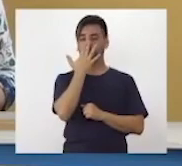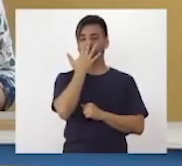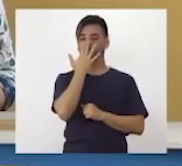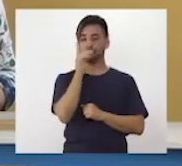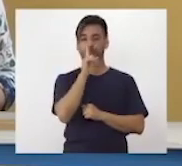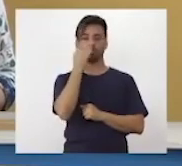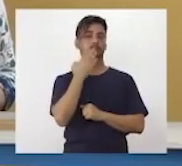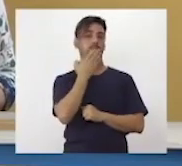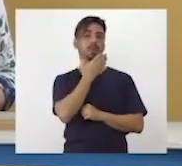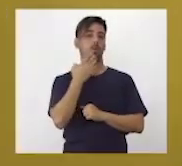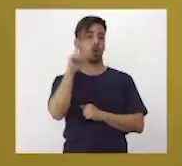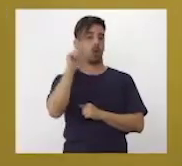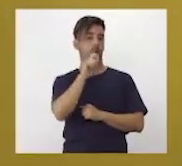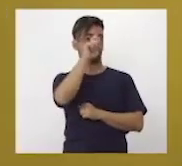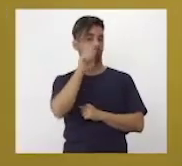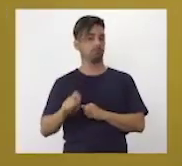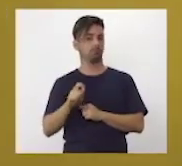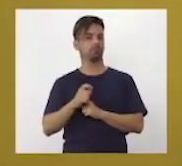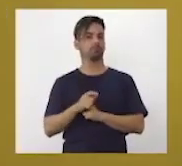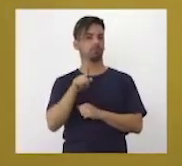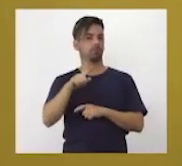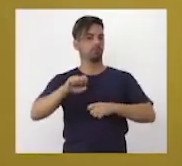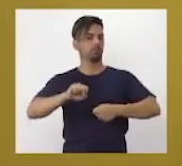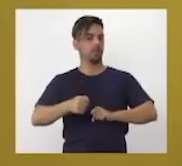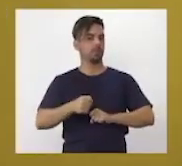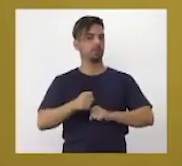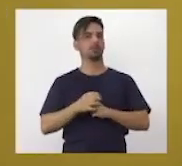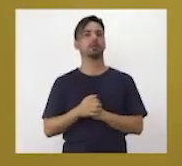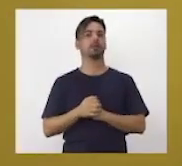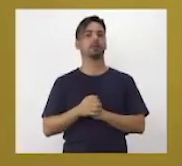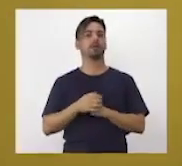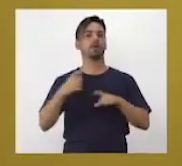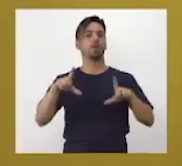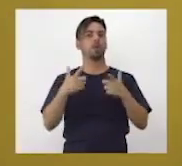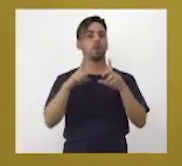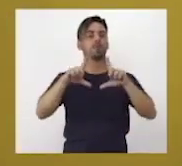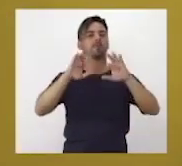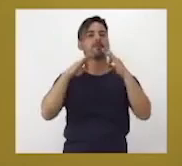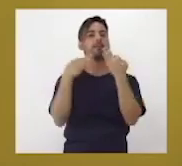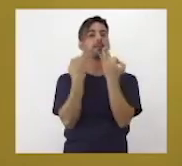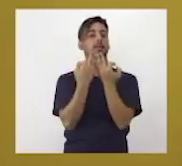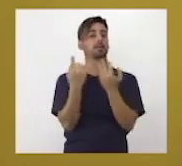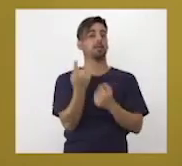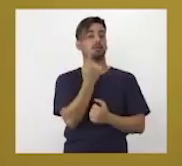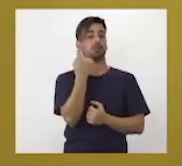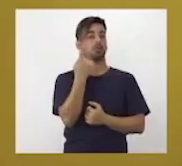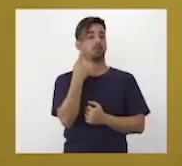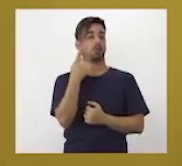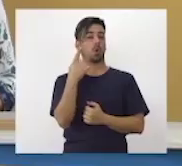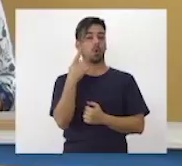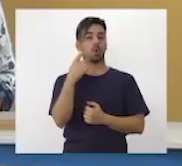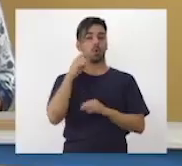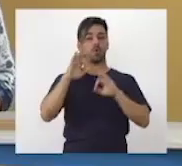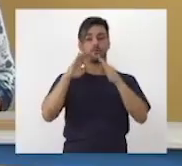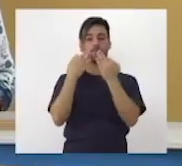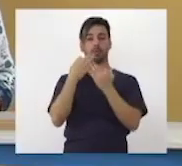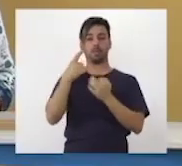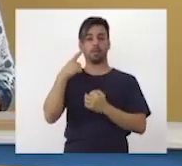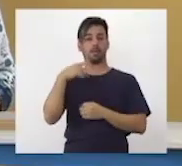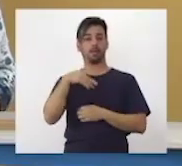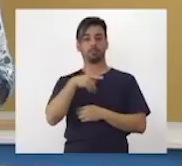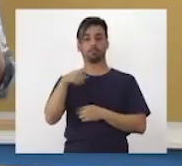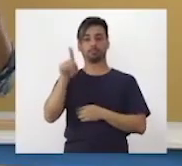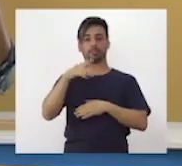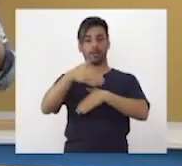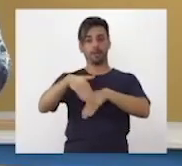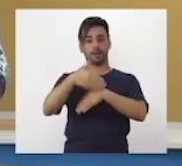nariz, ni la boca. Y exige, cumple con tu familia, que solo ellos pueden salir a buscar